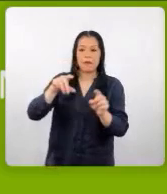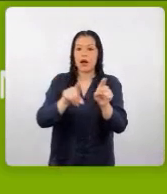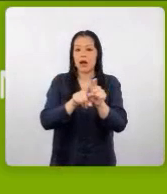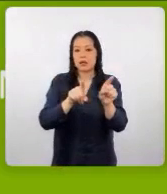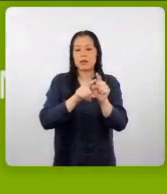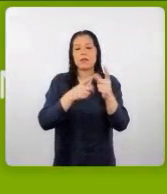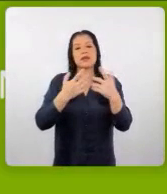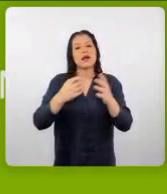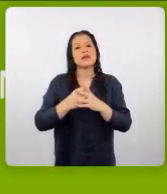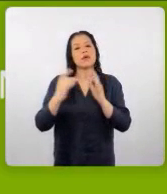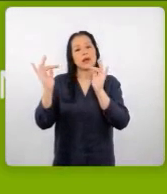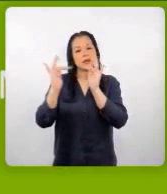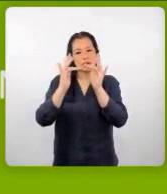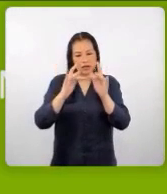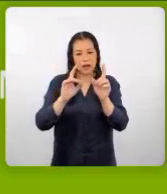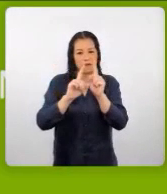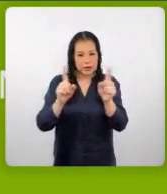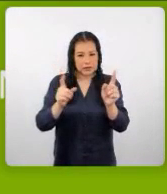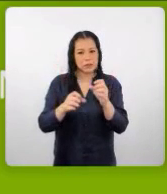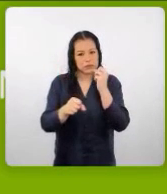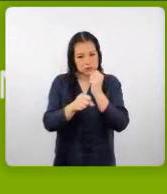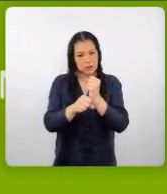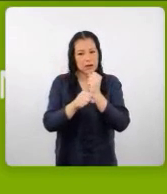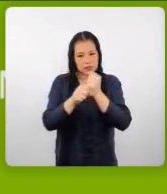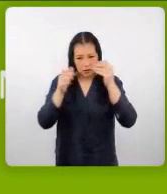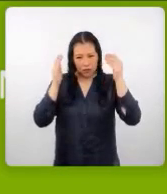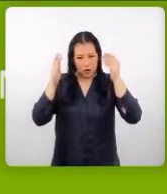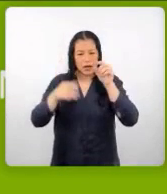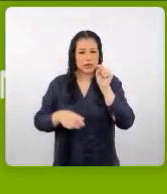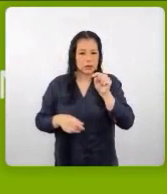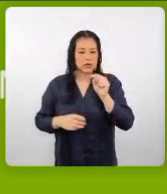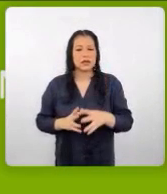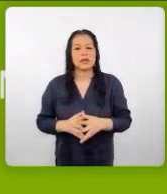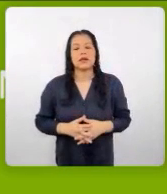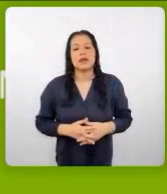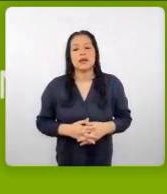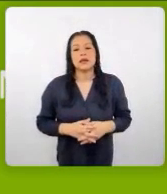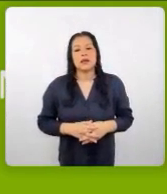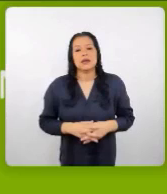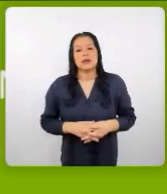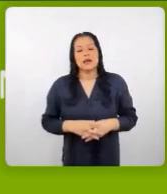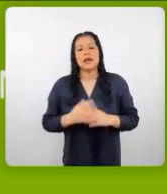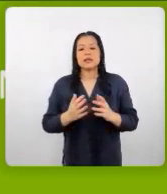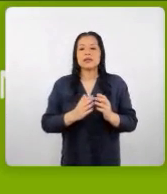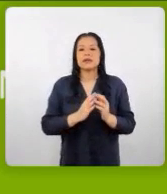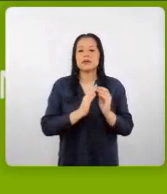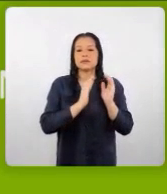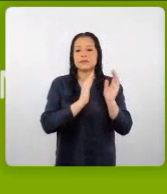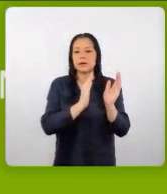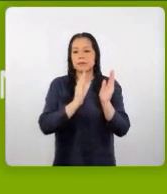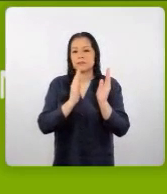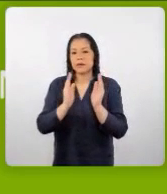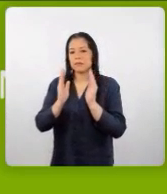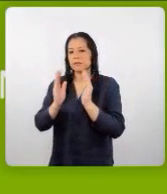conectividad distinta. También estamos trabajando en ese sentido. Es etapa por etapa por